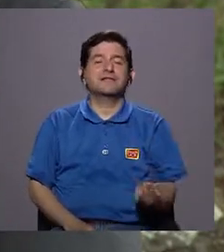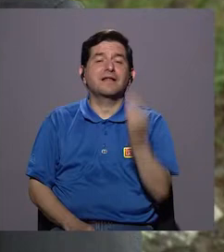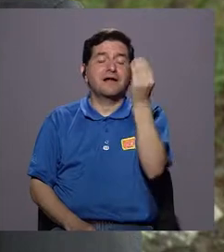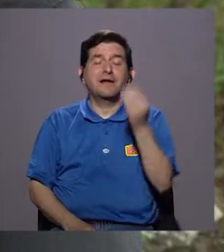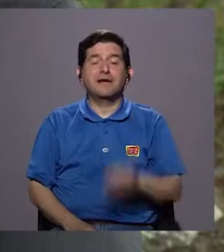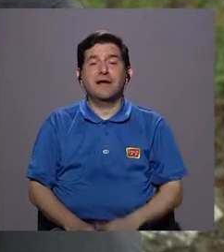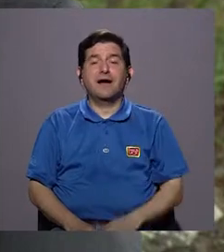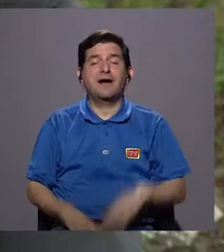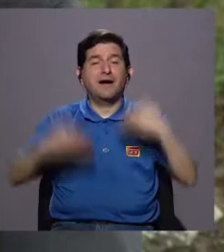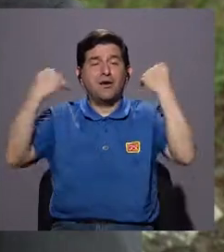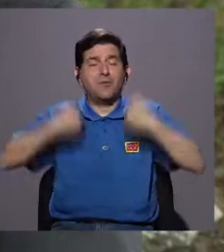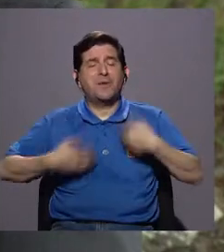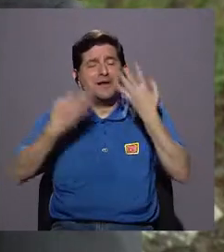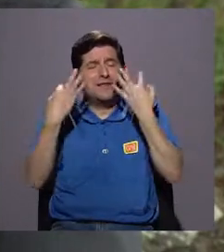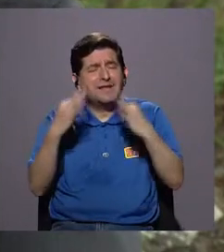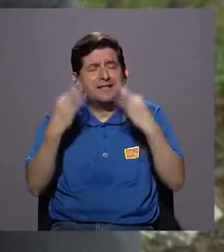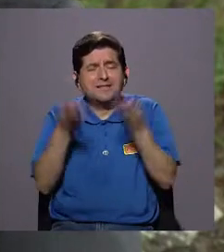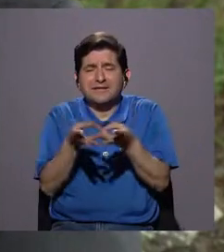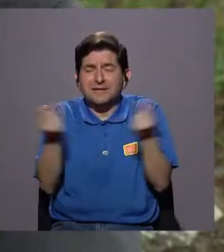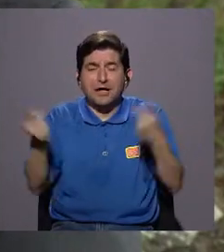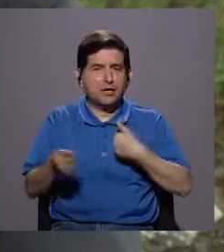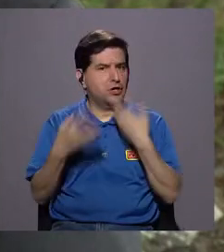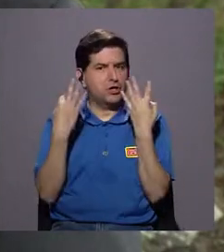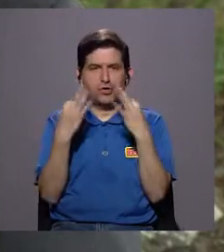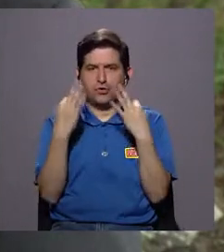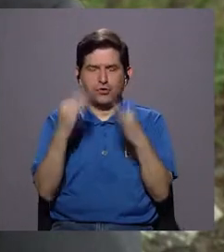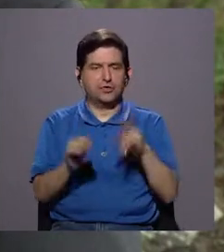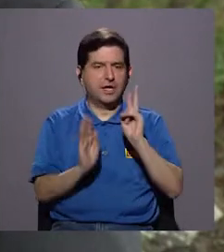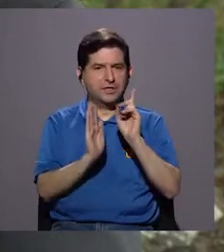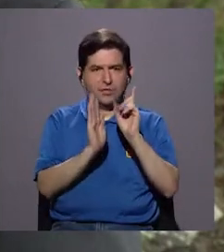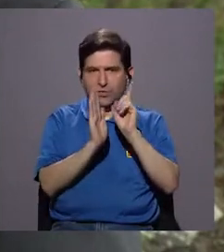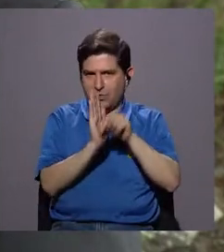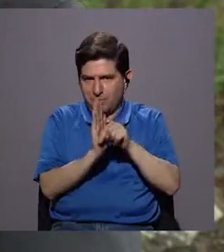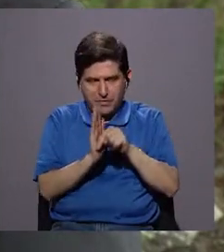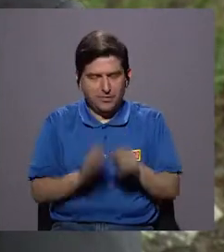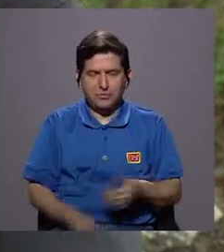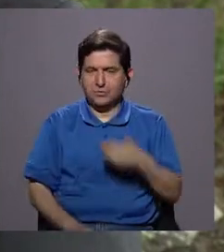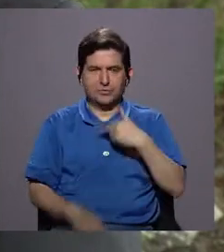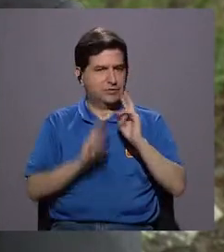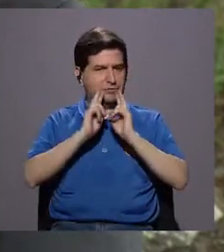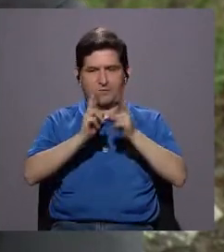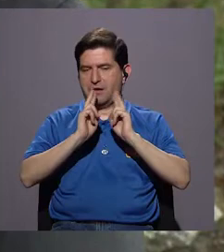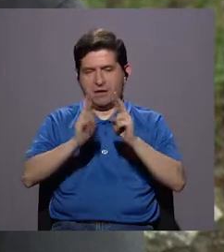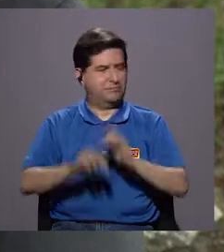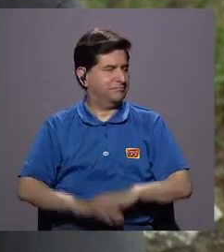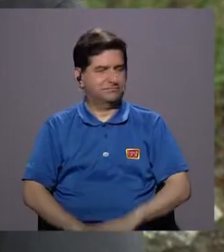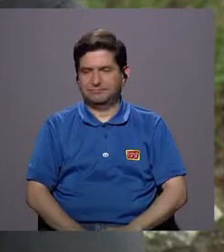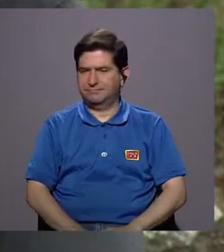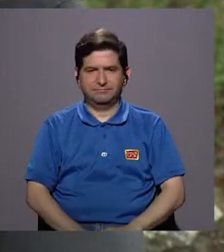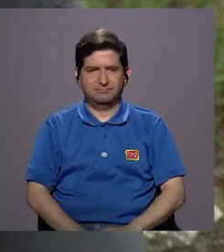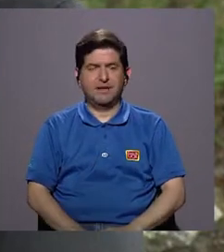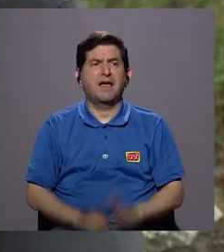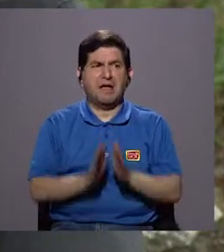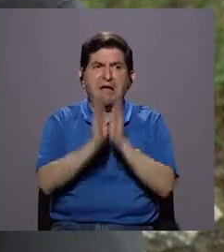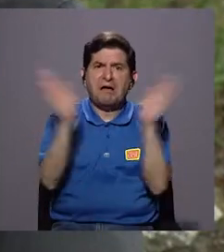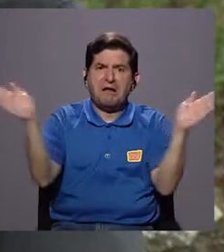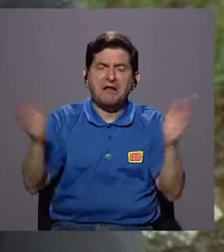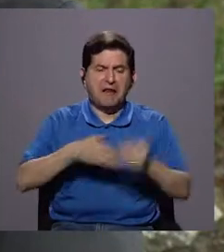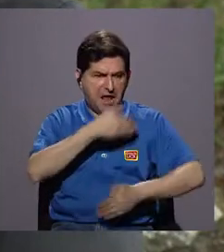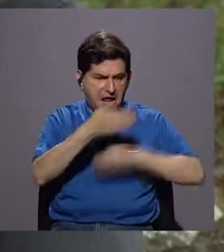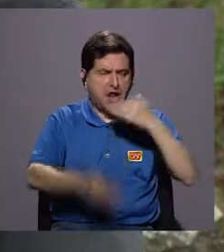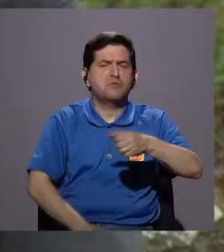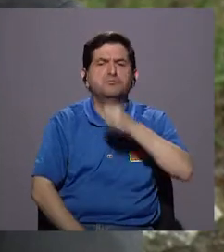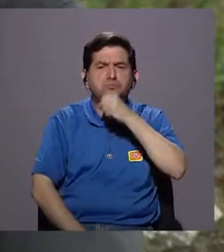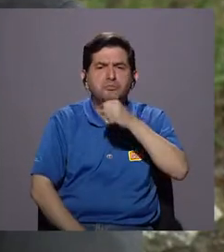de resolver ese problema y yo no pretendo en un par de minutos tener la respuesta. Entonces, en términos generales, el proceso